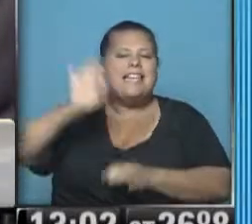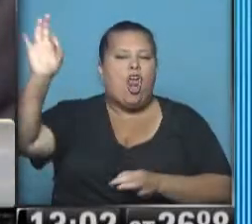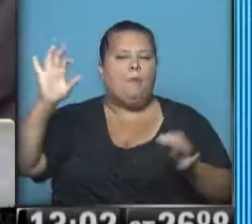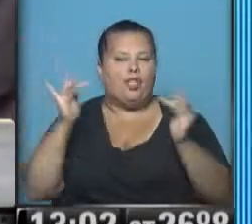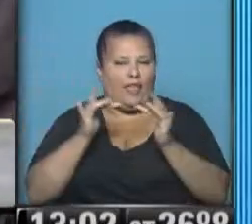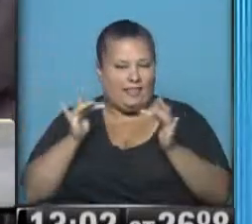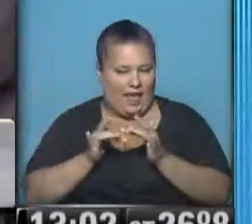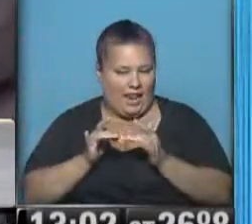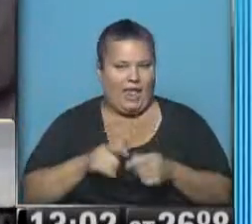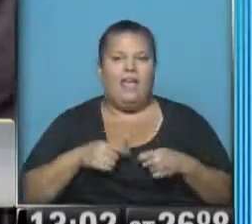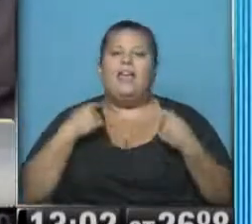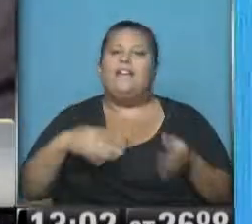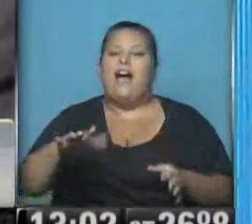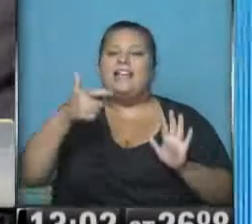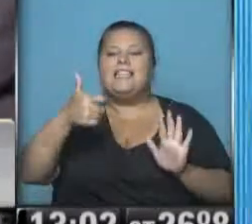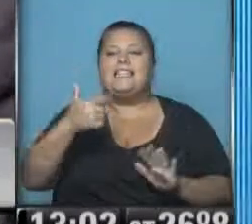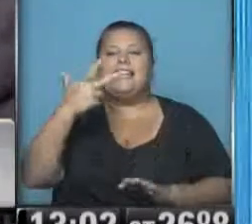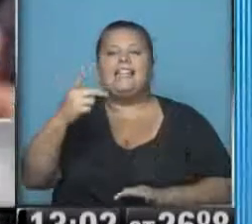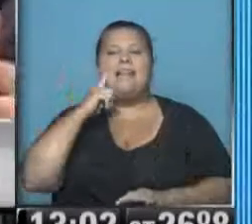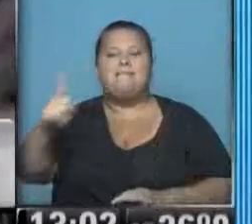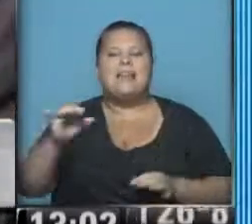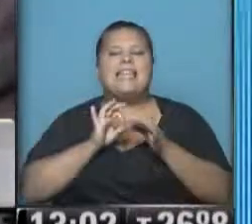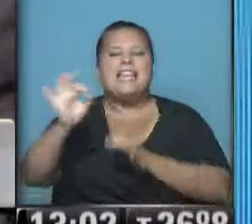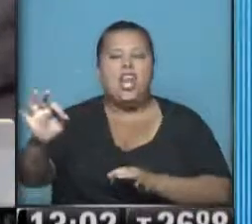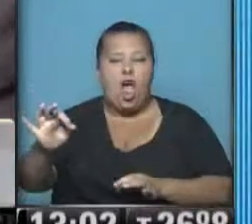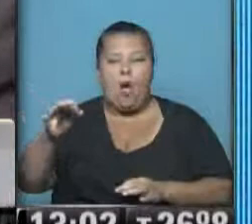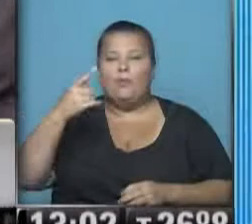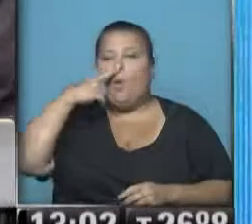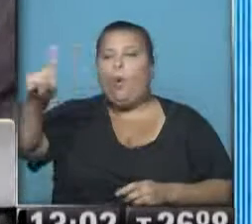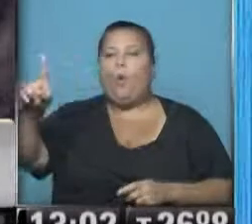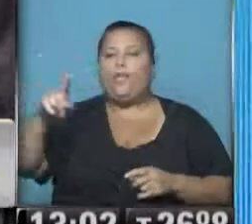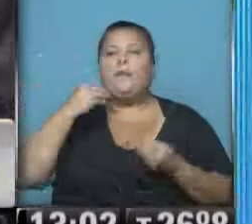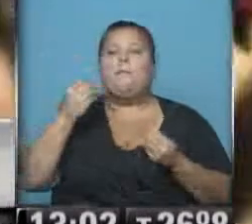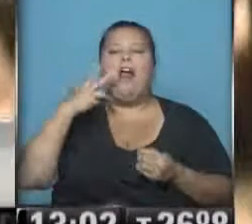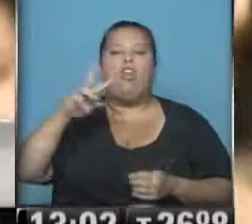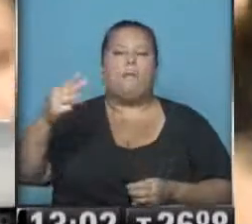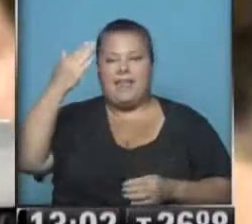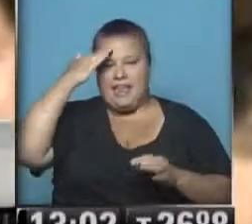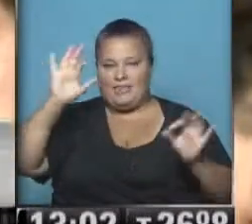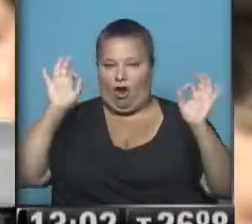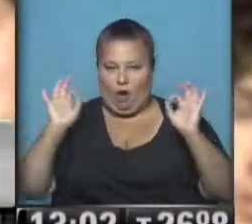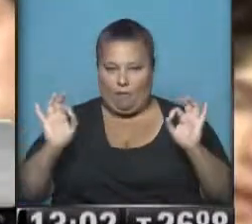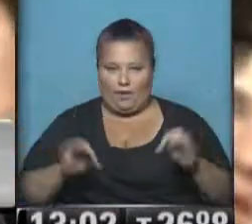óptica, que serán 63.000 kilómetros en última milla para el año 2015.